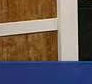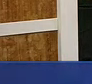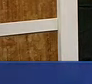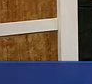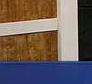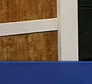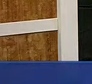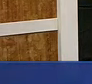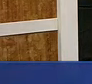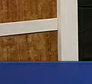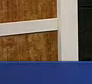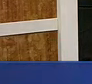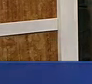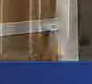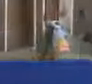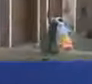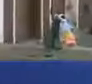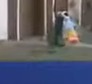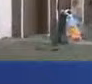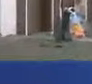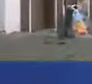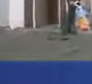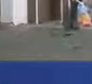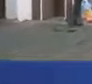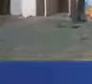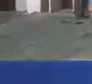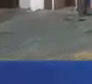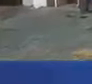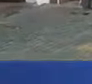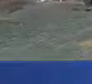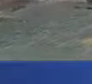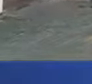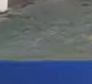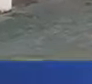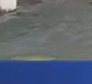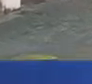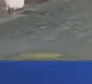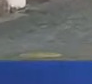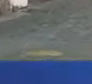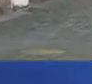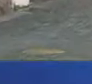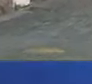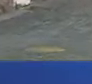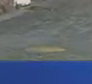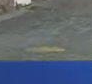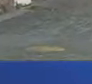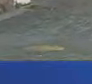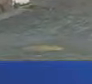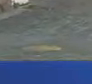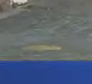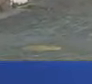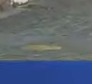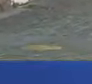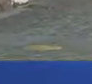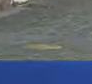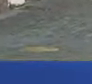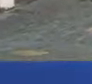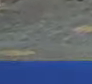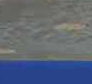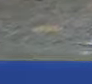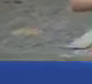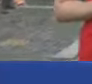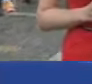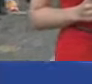muy buenos días ustedes dieron la mejor presentación estamos en este barrio que es tradicional de la ciudad sobre todo el más antiguo